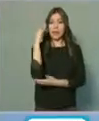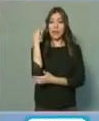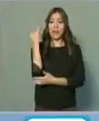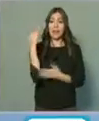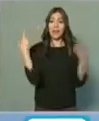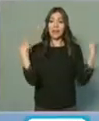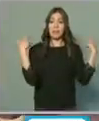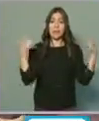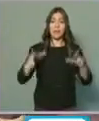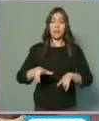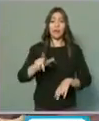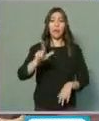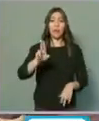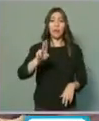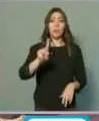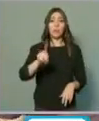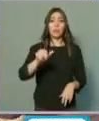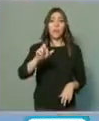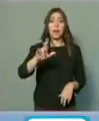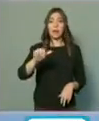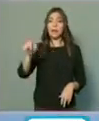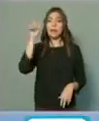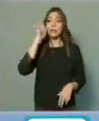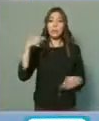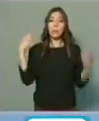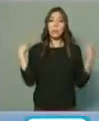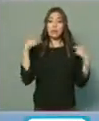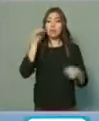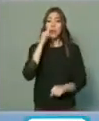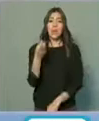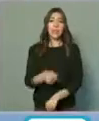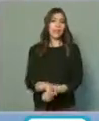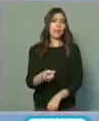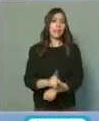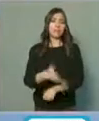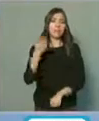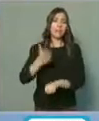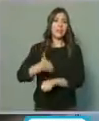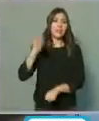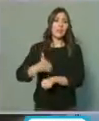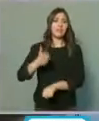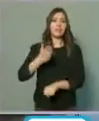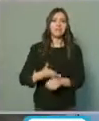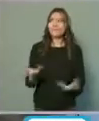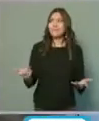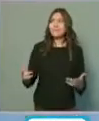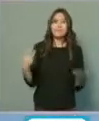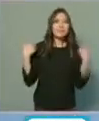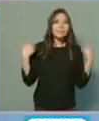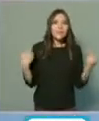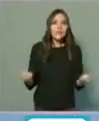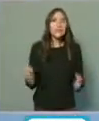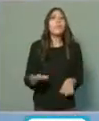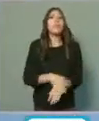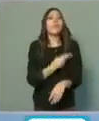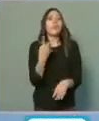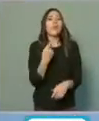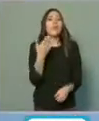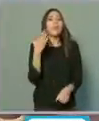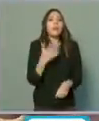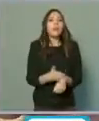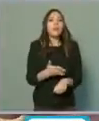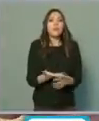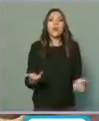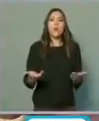días estaba yo castigado. Todos los días, sin excepción. Yo no entendía por qué estaba castigado. No había una